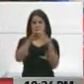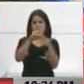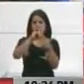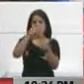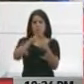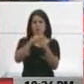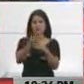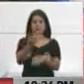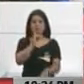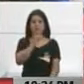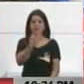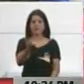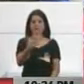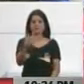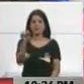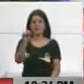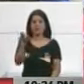de Sergio.